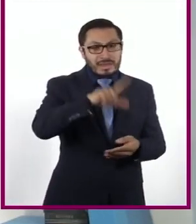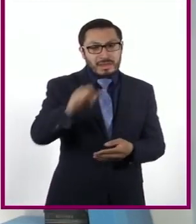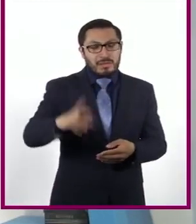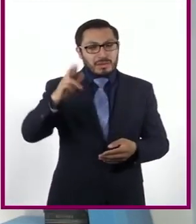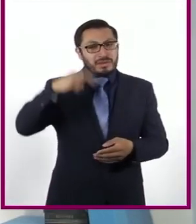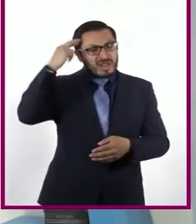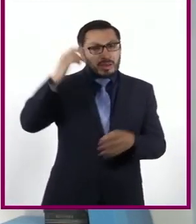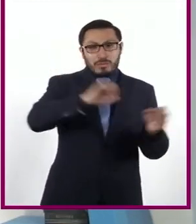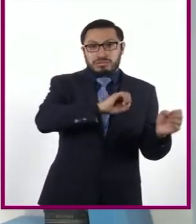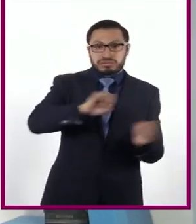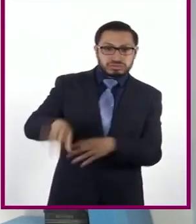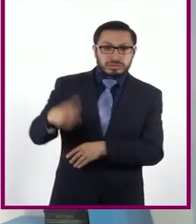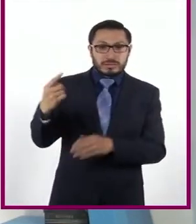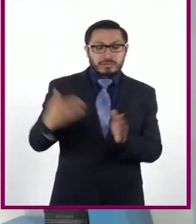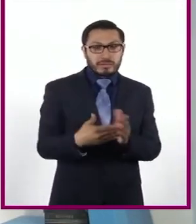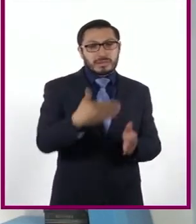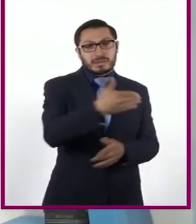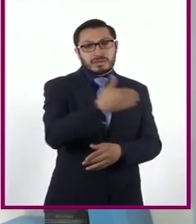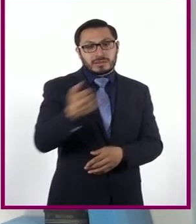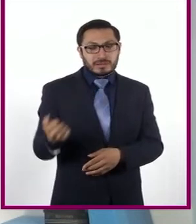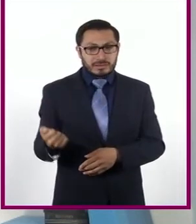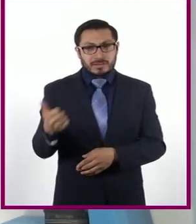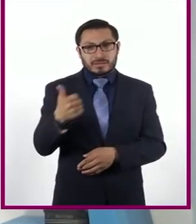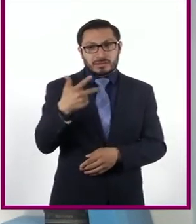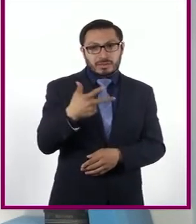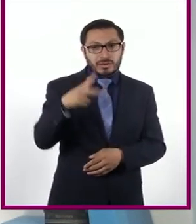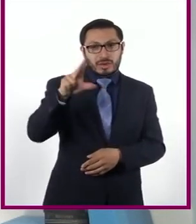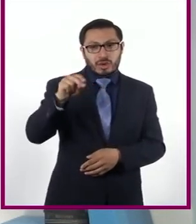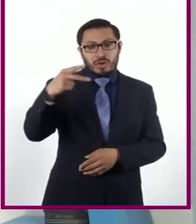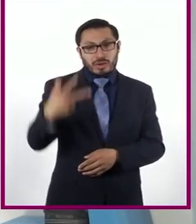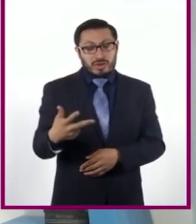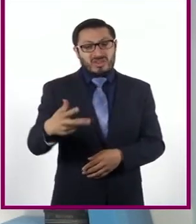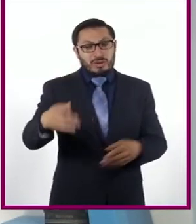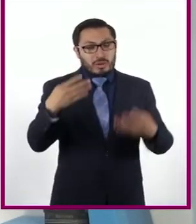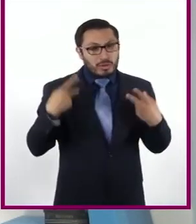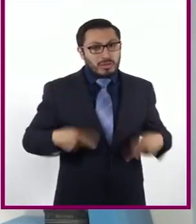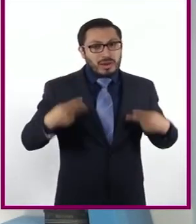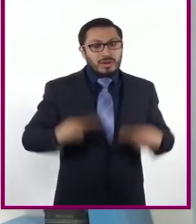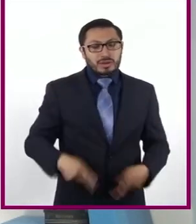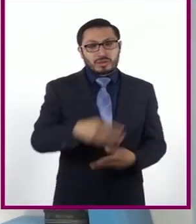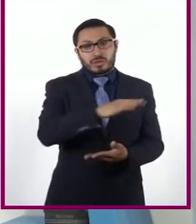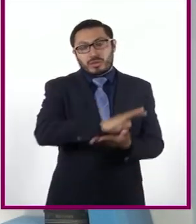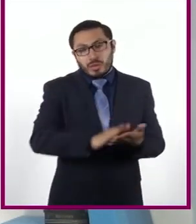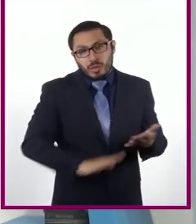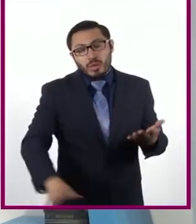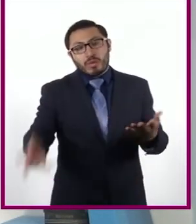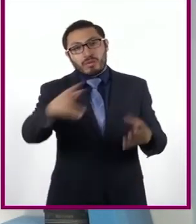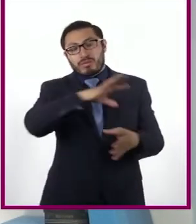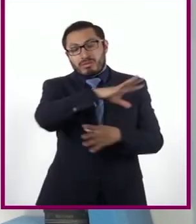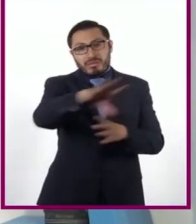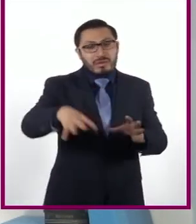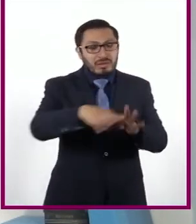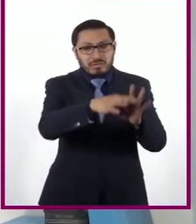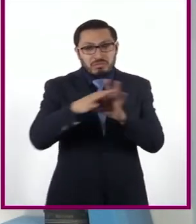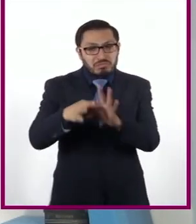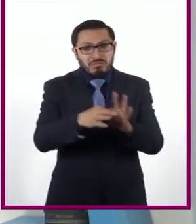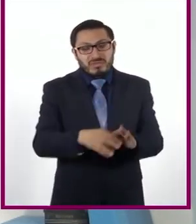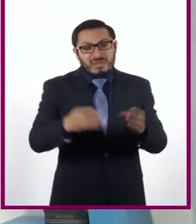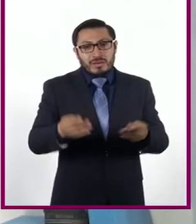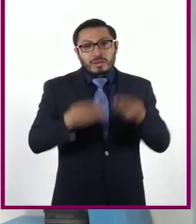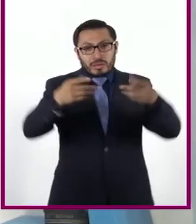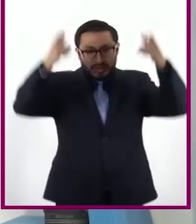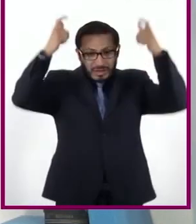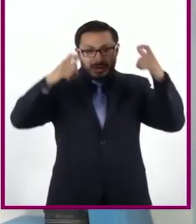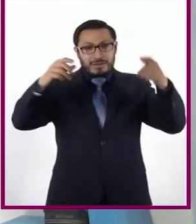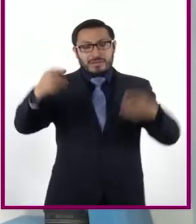en 1688. Nobles y burgueses unidos ofrecieron la corona a un príncipe holandés, Guillermo